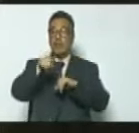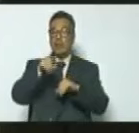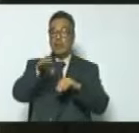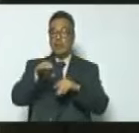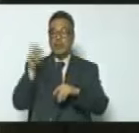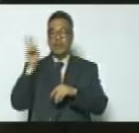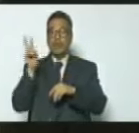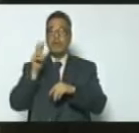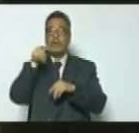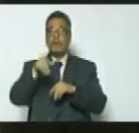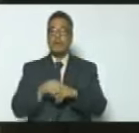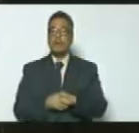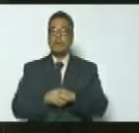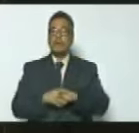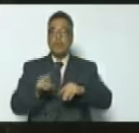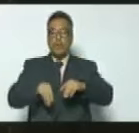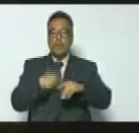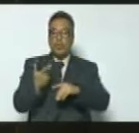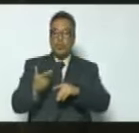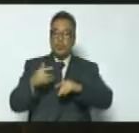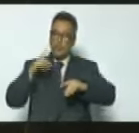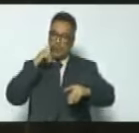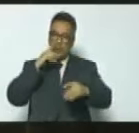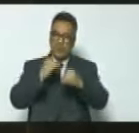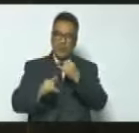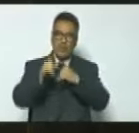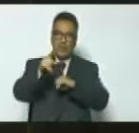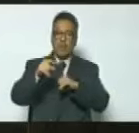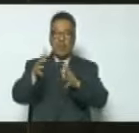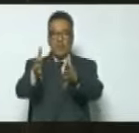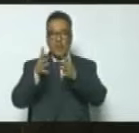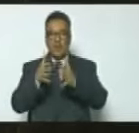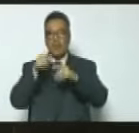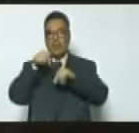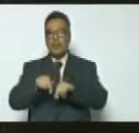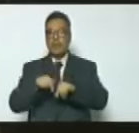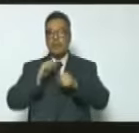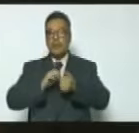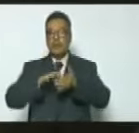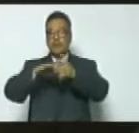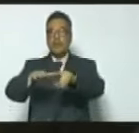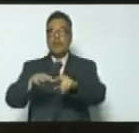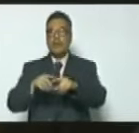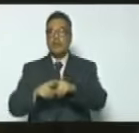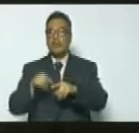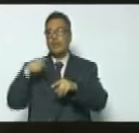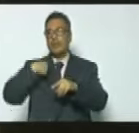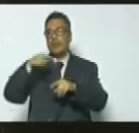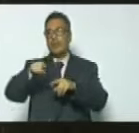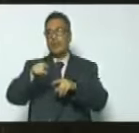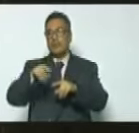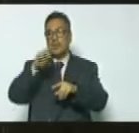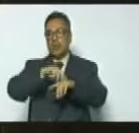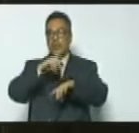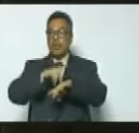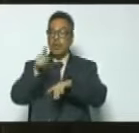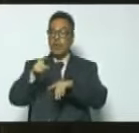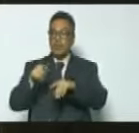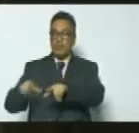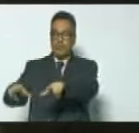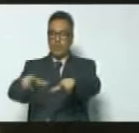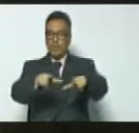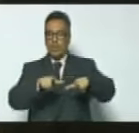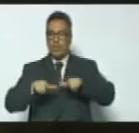de Venezuela fue capaz de dar la revancha y ganar en territorio ni siquiera de los dominicanos, sino en un